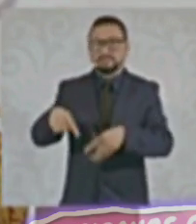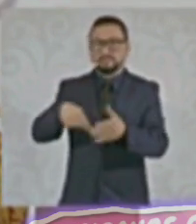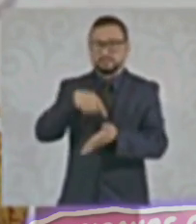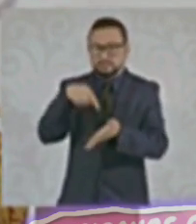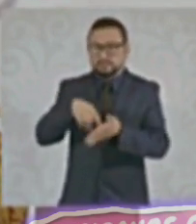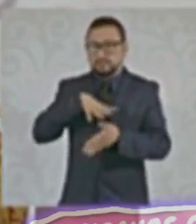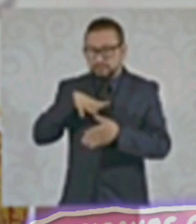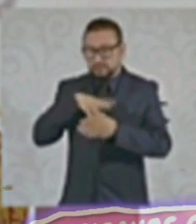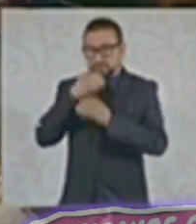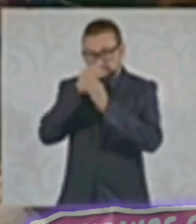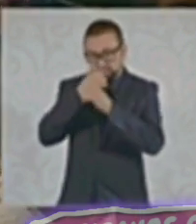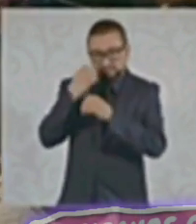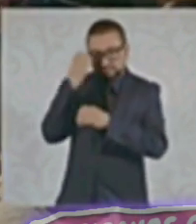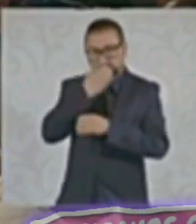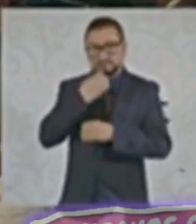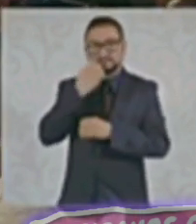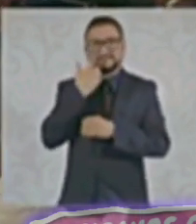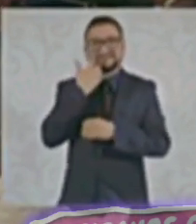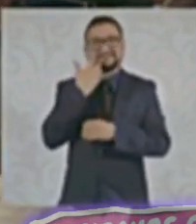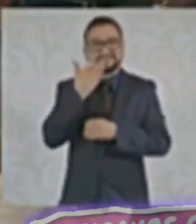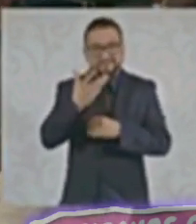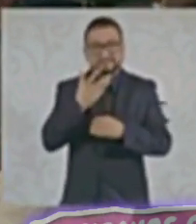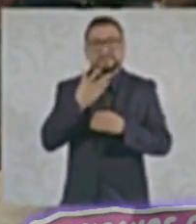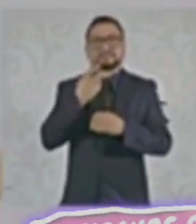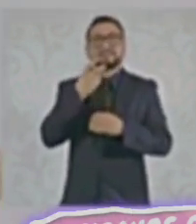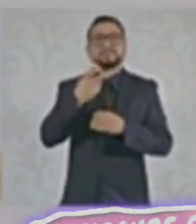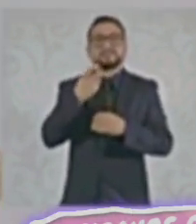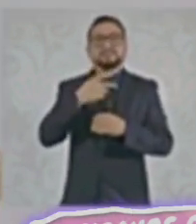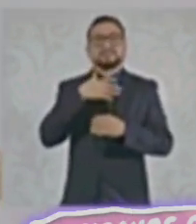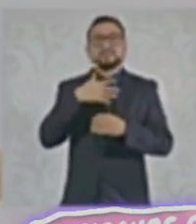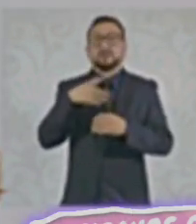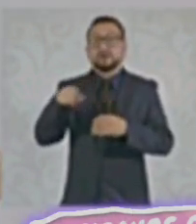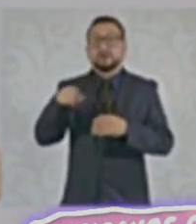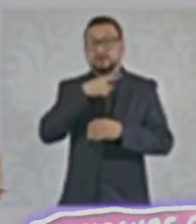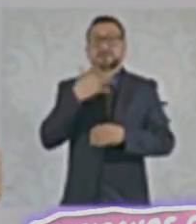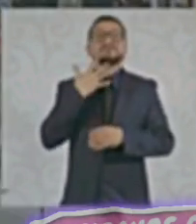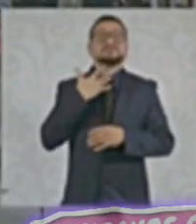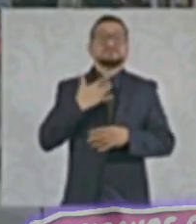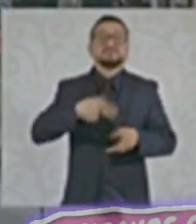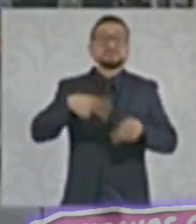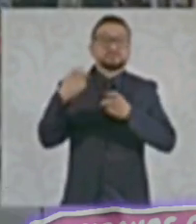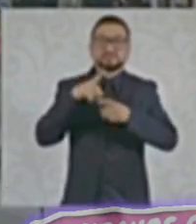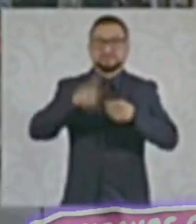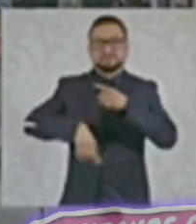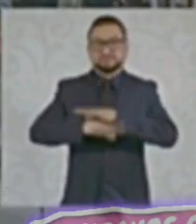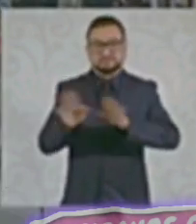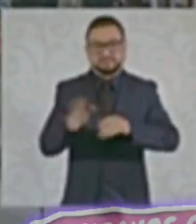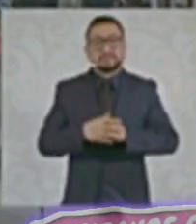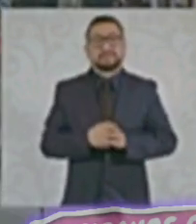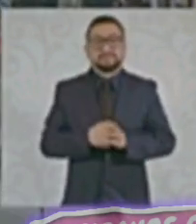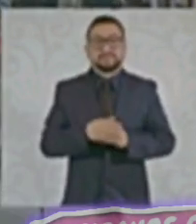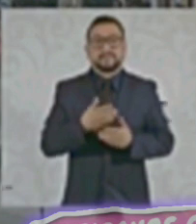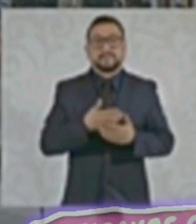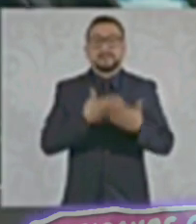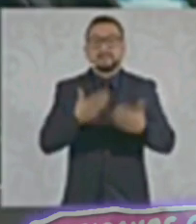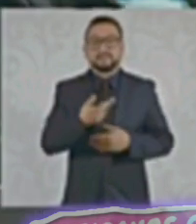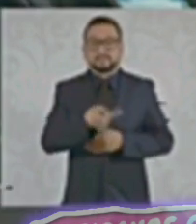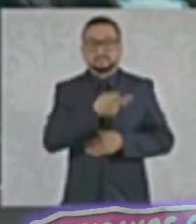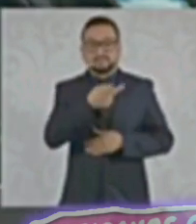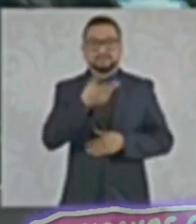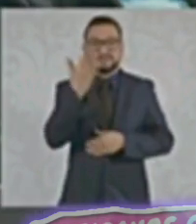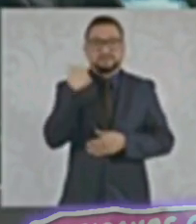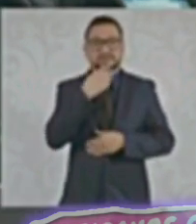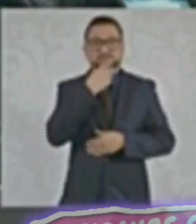Entonces todo esto porque queremos pues evidentemente erradicar el huachicol. Y por último, en la transición hablaba de que quería escribir